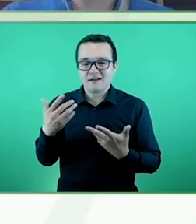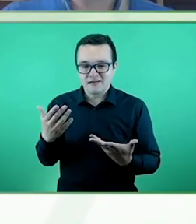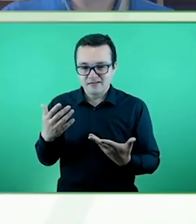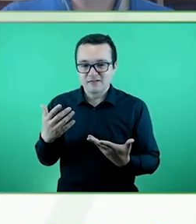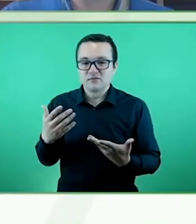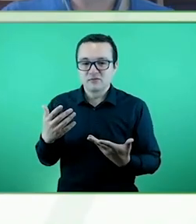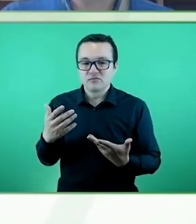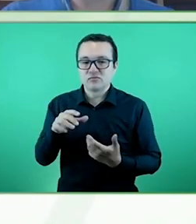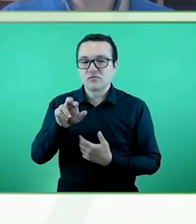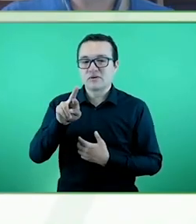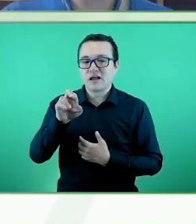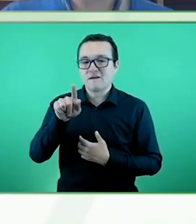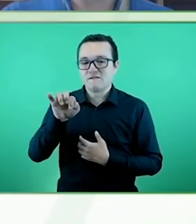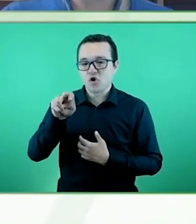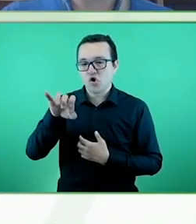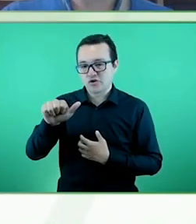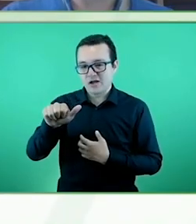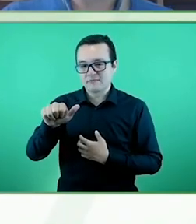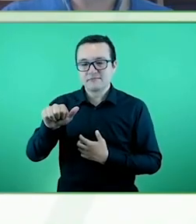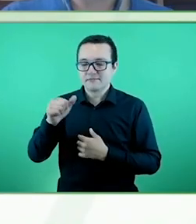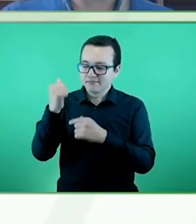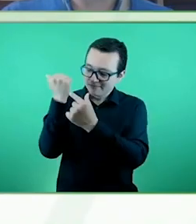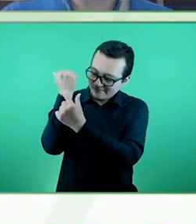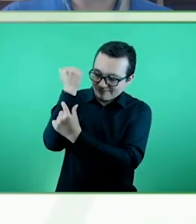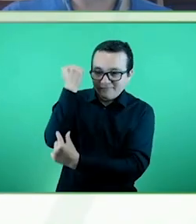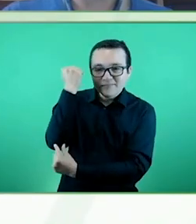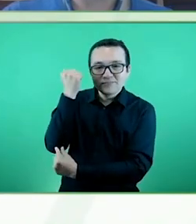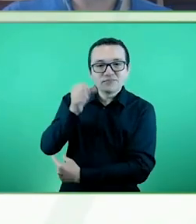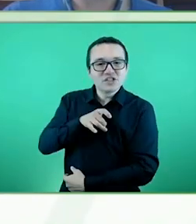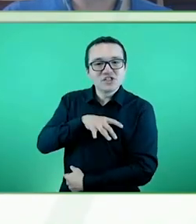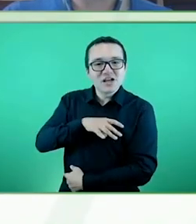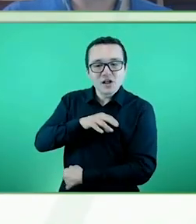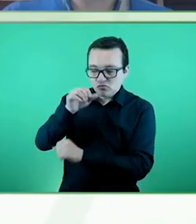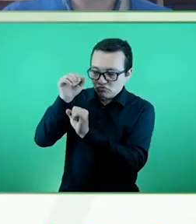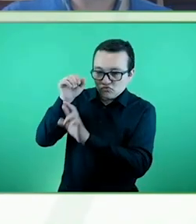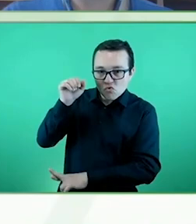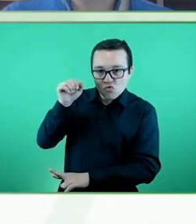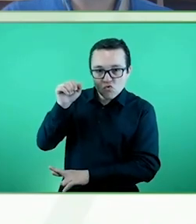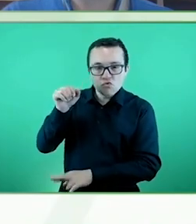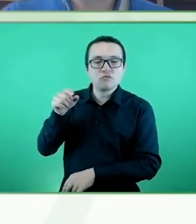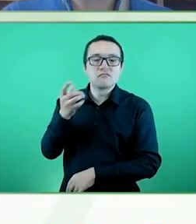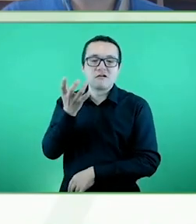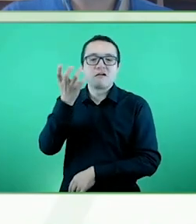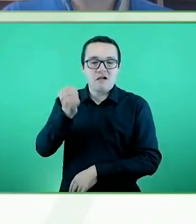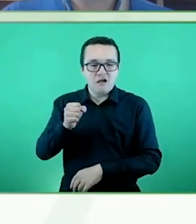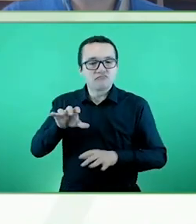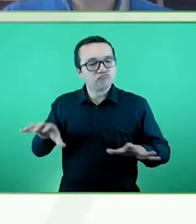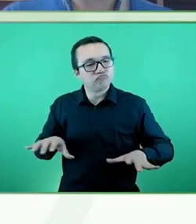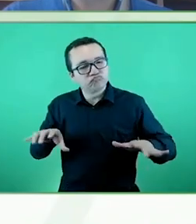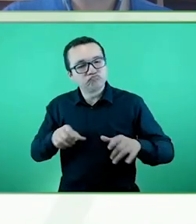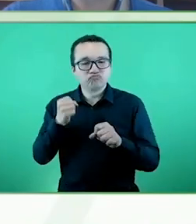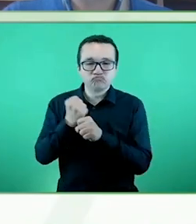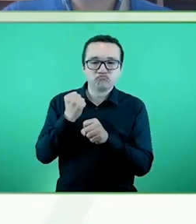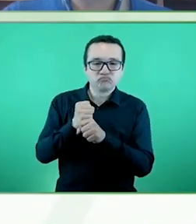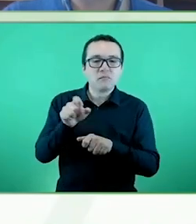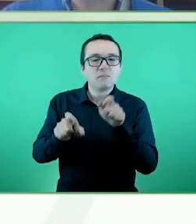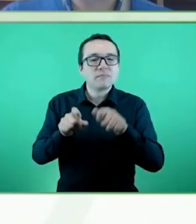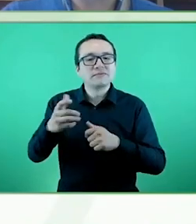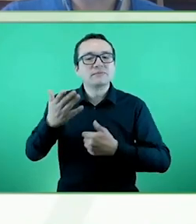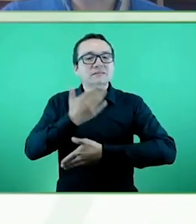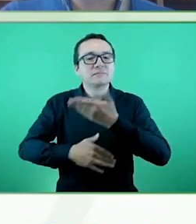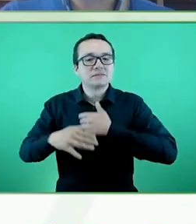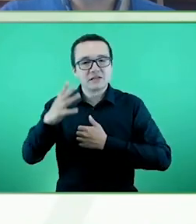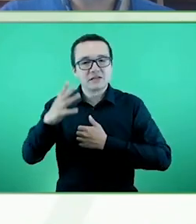la Escuela Chile-España, y nos va a contar sobre el proyecto que están llevando a cabo con personas con discapacidad cognitiva.